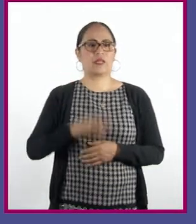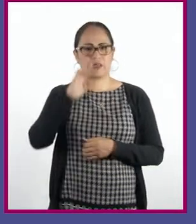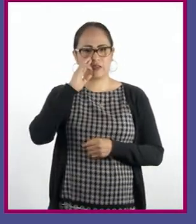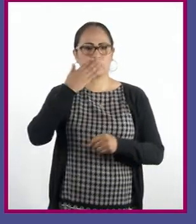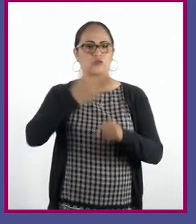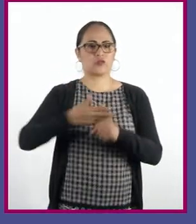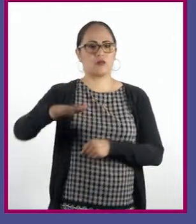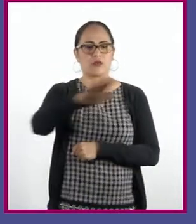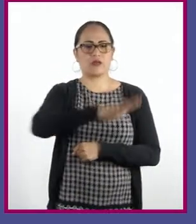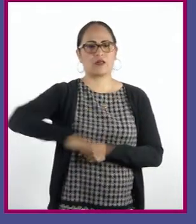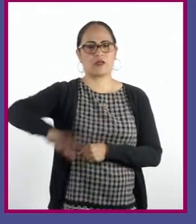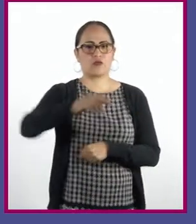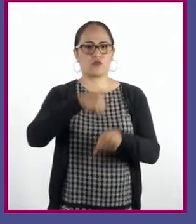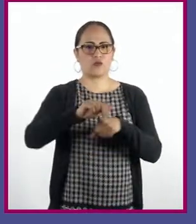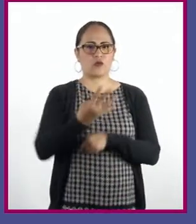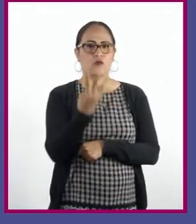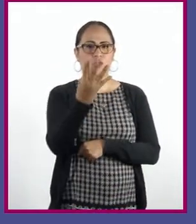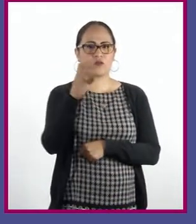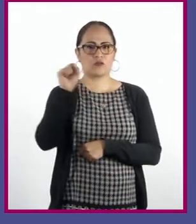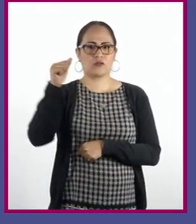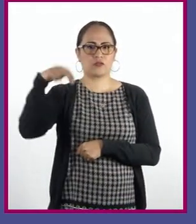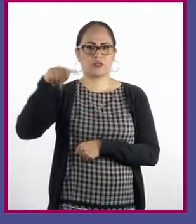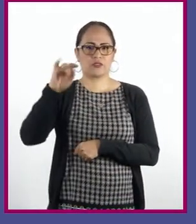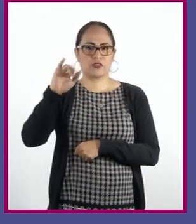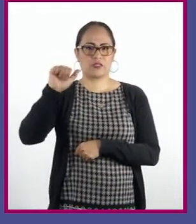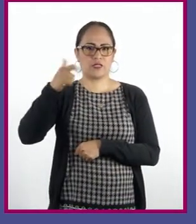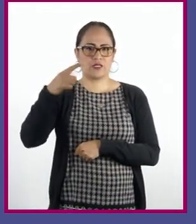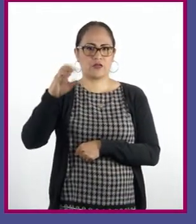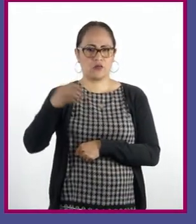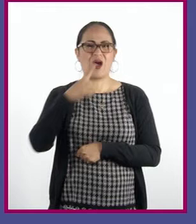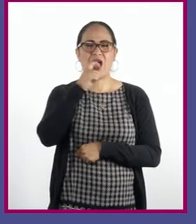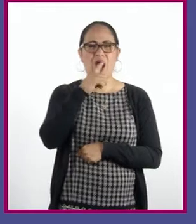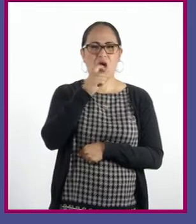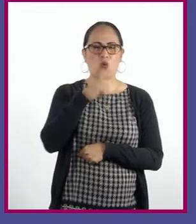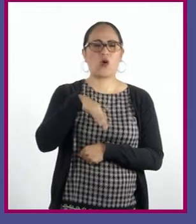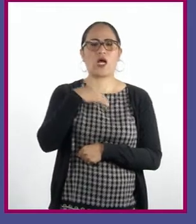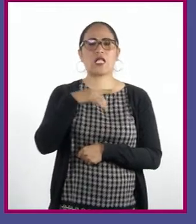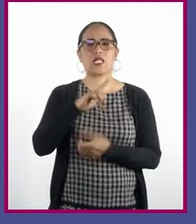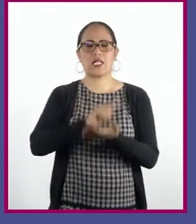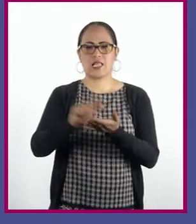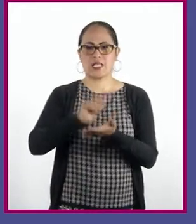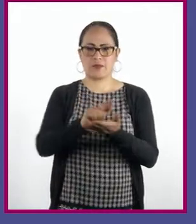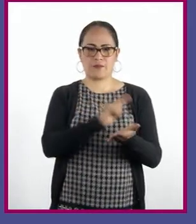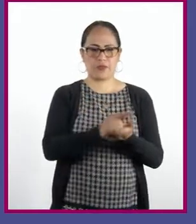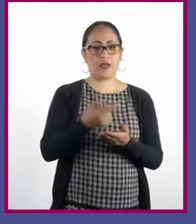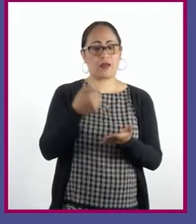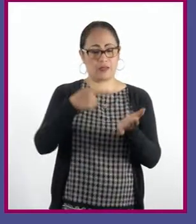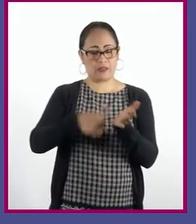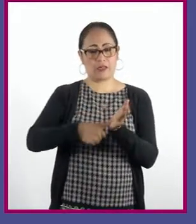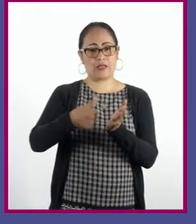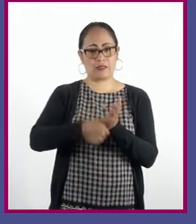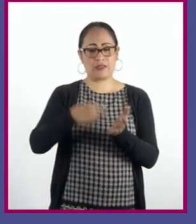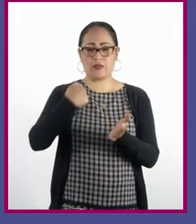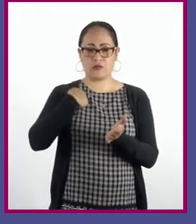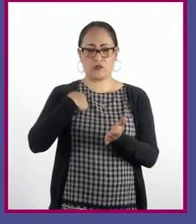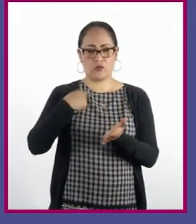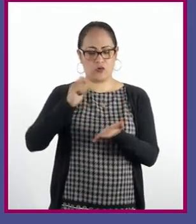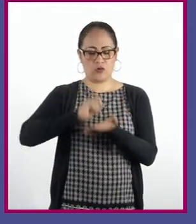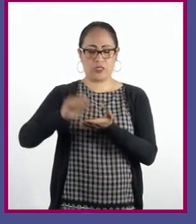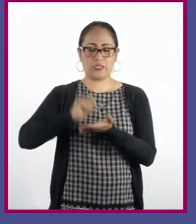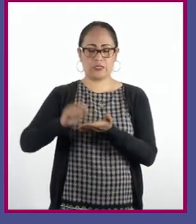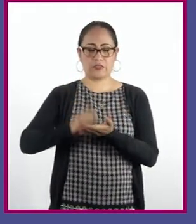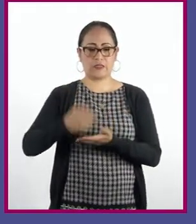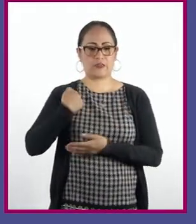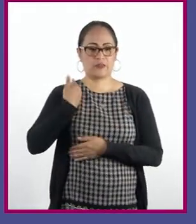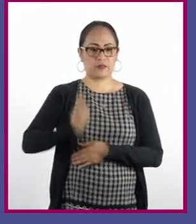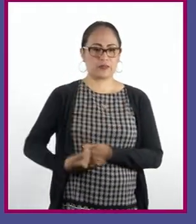región 4, Santiago Servicio Municipal de Agua Potable. Por medio de la presente, el que suscribe, C.